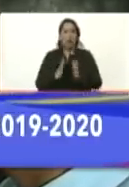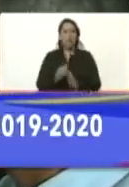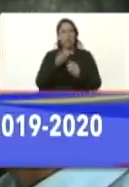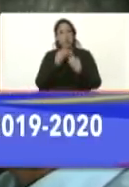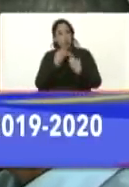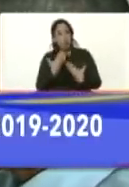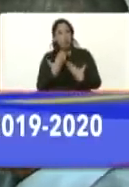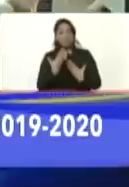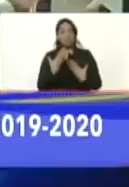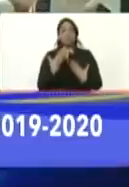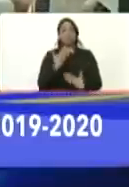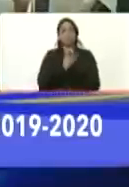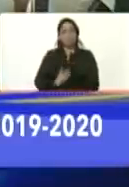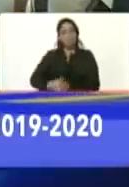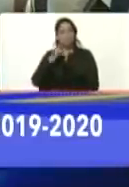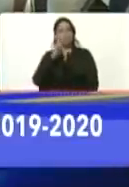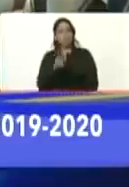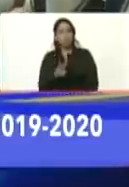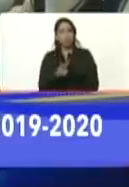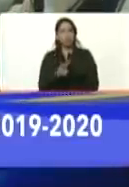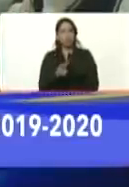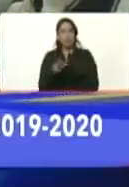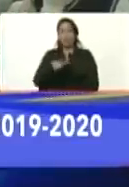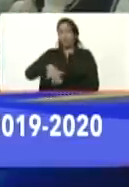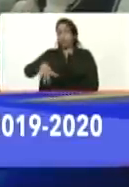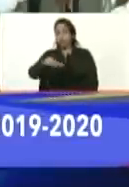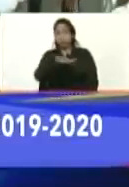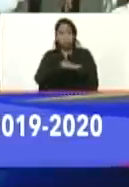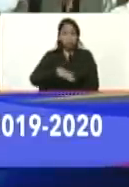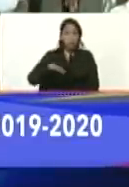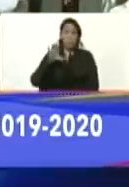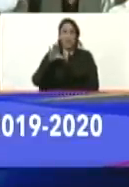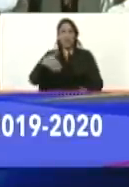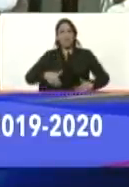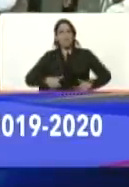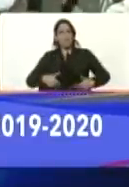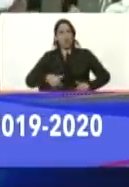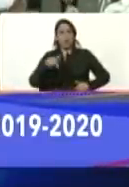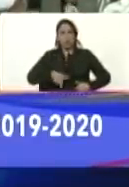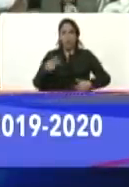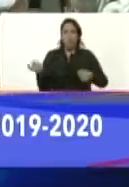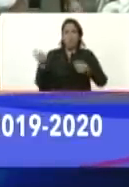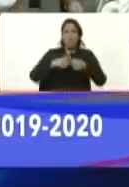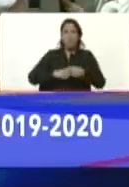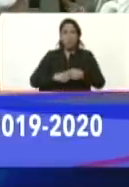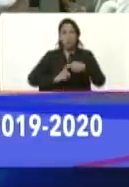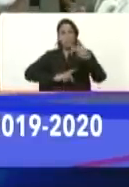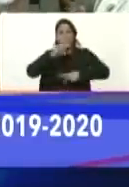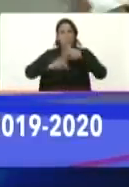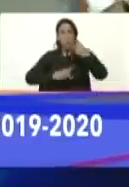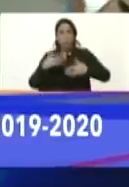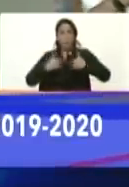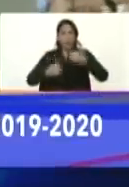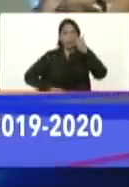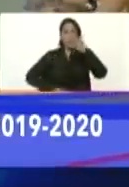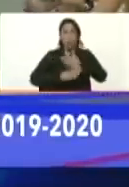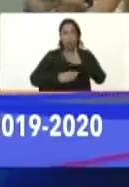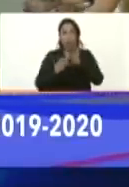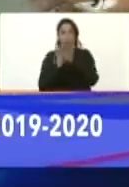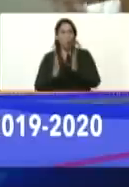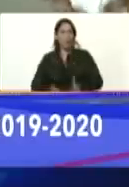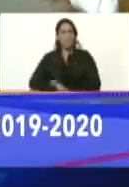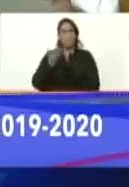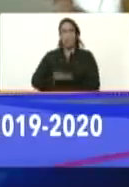bien presidente esto que usted está viendo aquí así en todo el país un esfuerzo a que incorporar un programa que es la salud va a la escuela que es muy importante